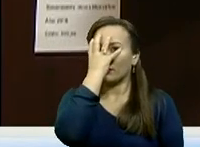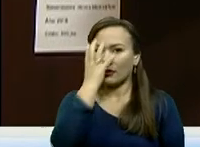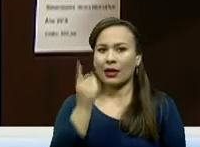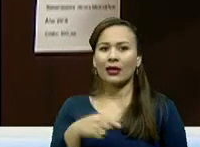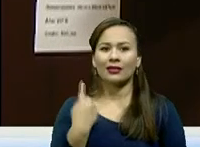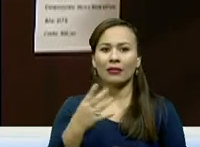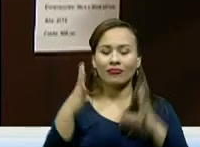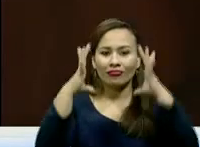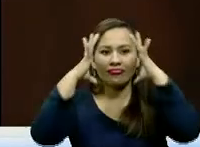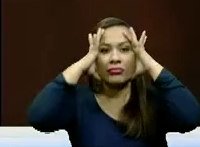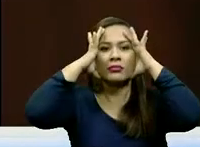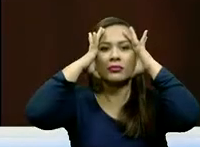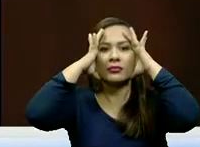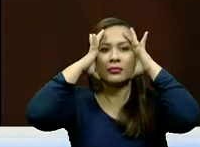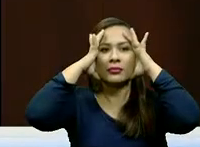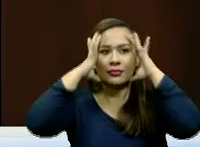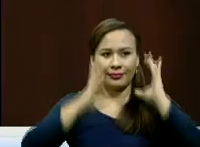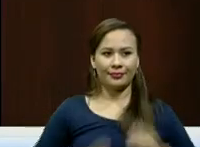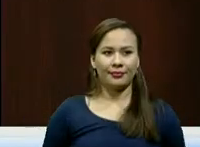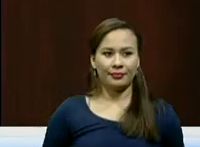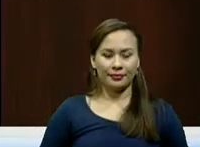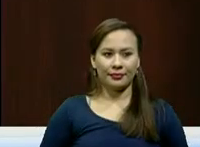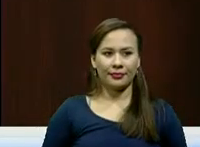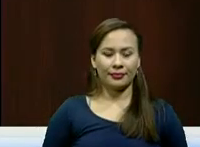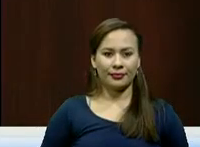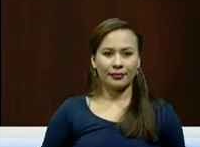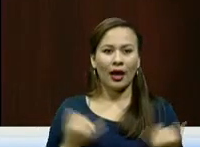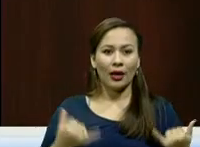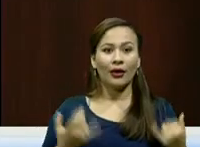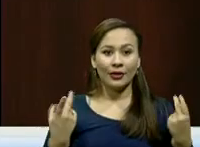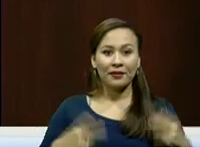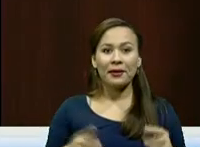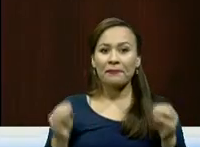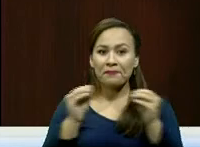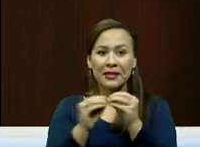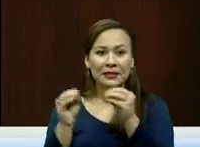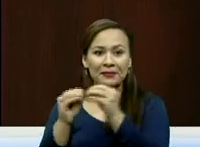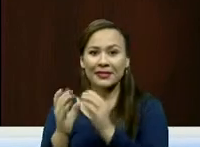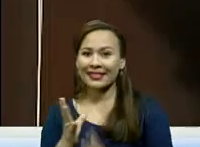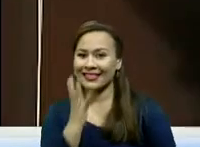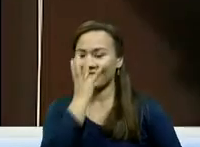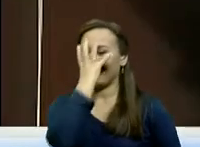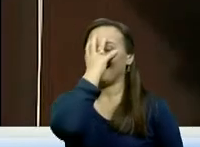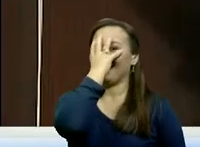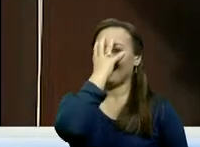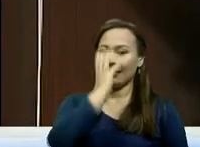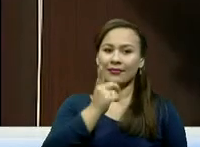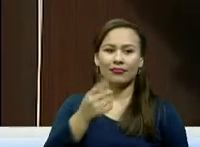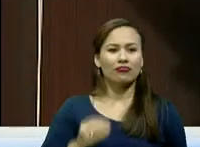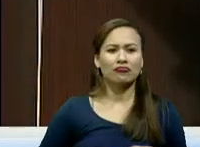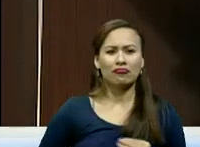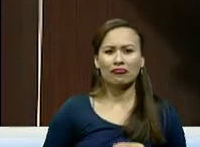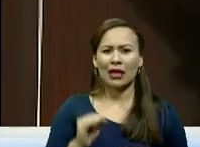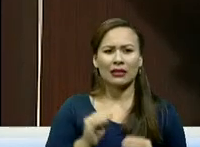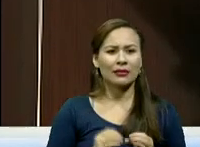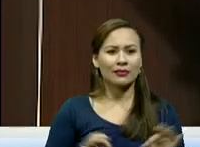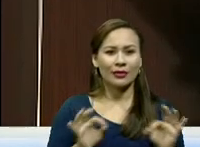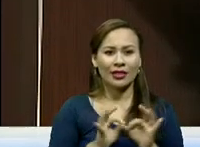la cara, ¿sí? Pero hoy en día también ya hay máscaras, es decir, la máscara tapa algo más que la cara.